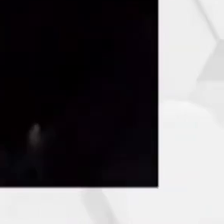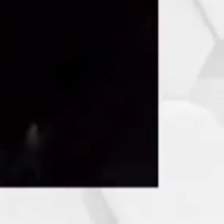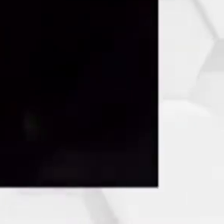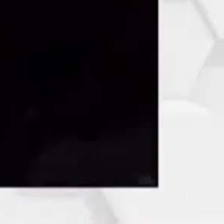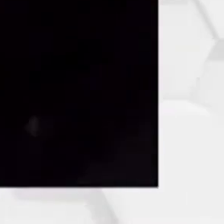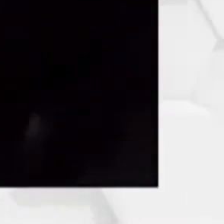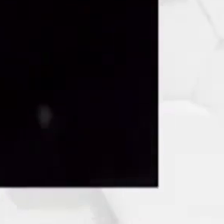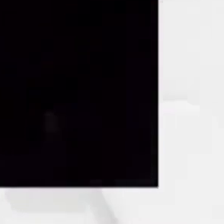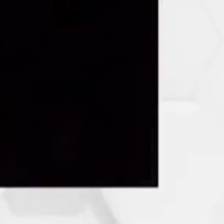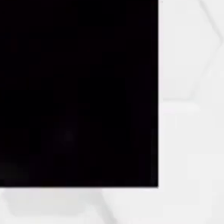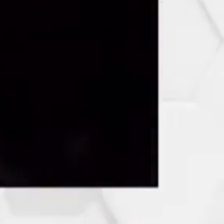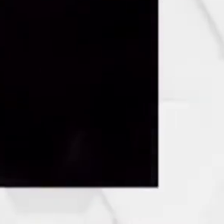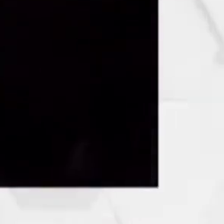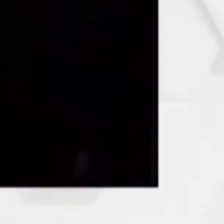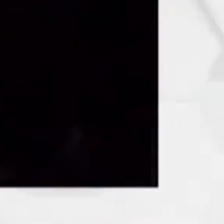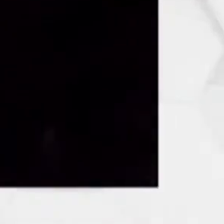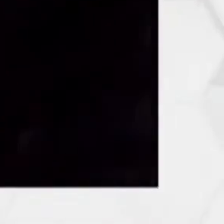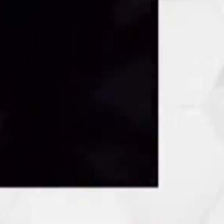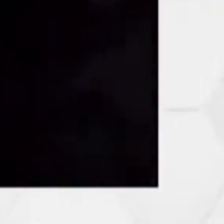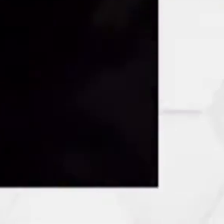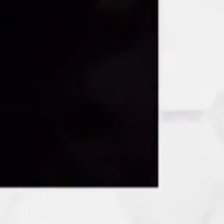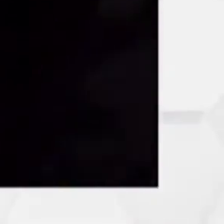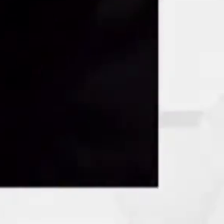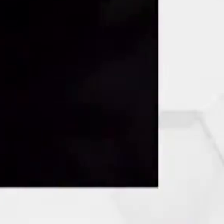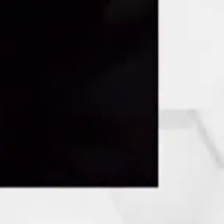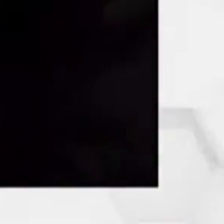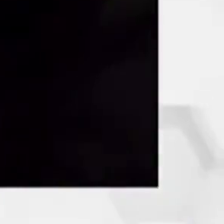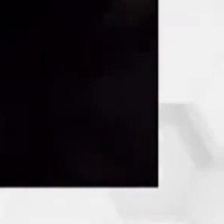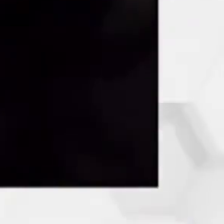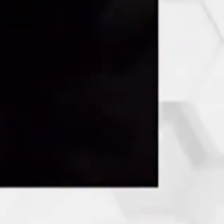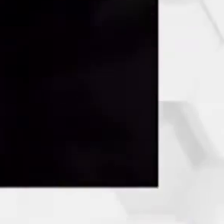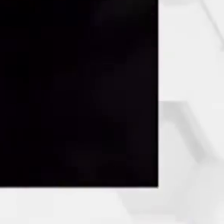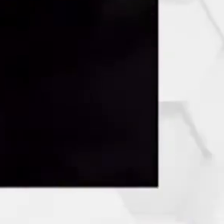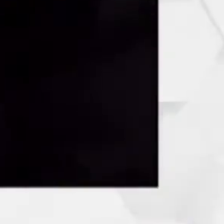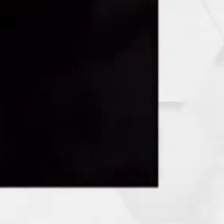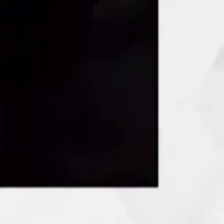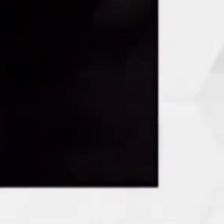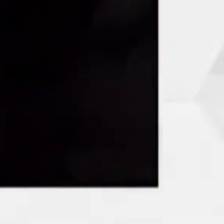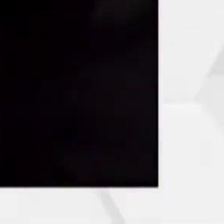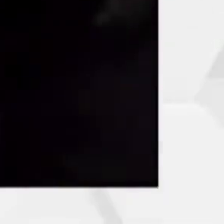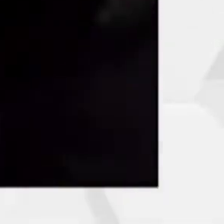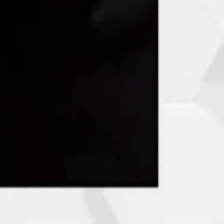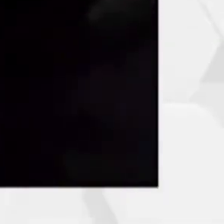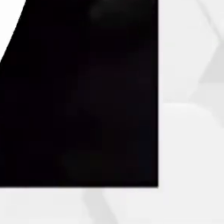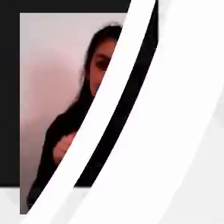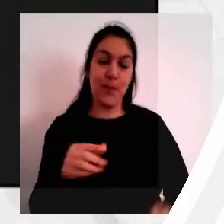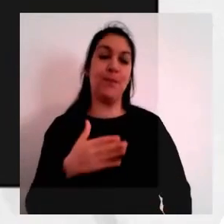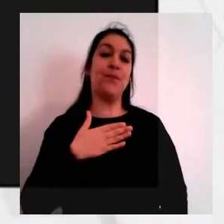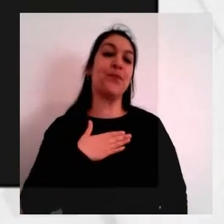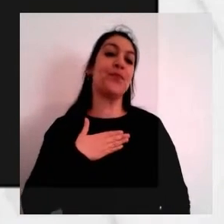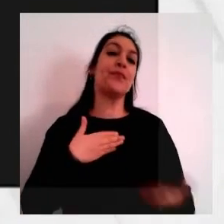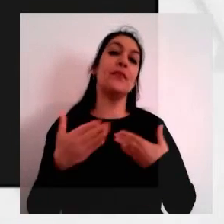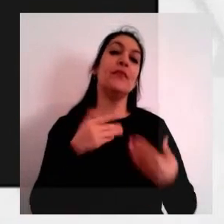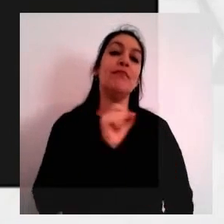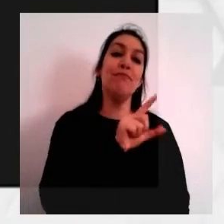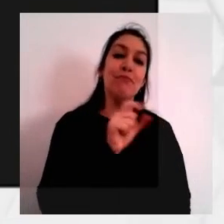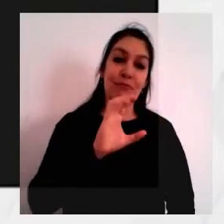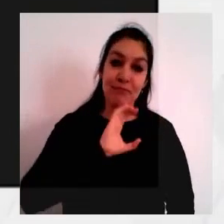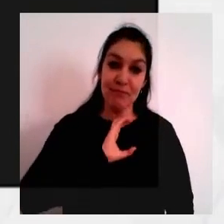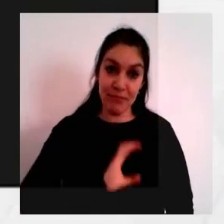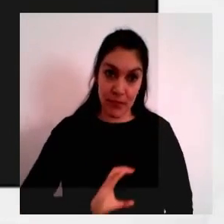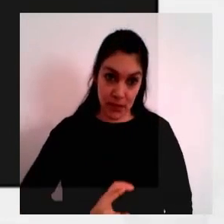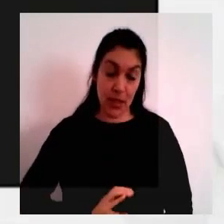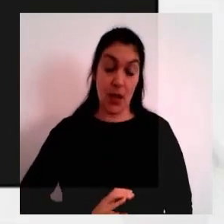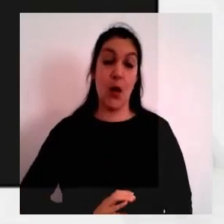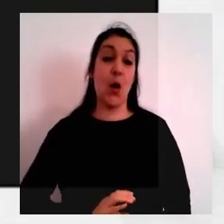una relación es a base de confianza y comunicación, que sería lo principal. En el mundo actual se siguen